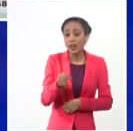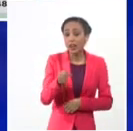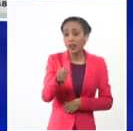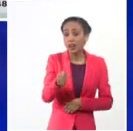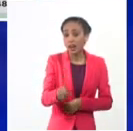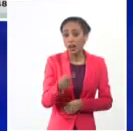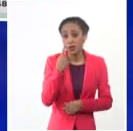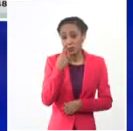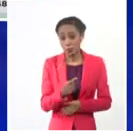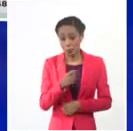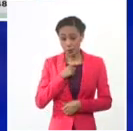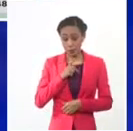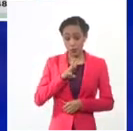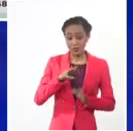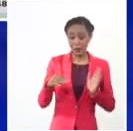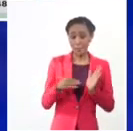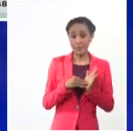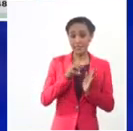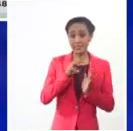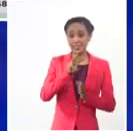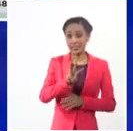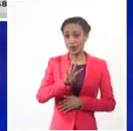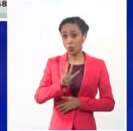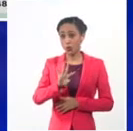de 3.348,